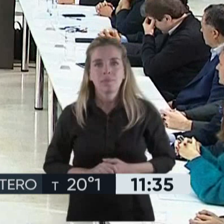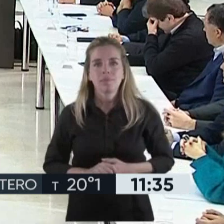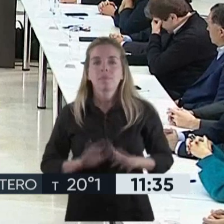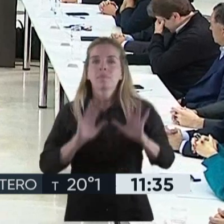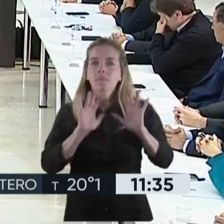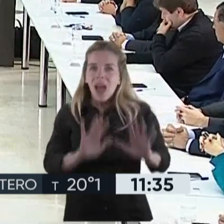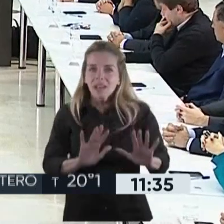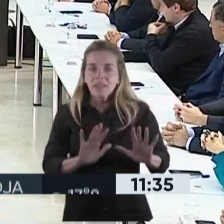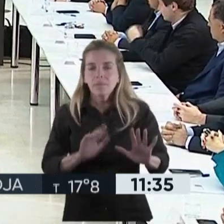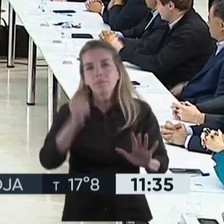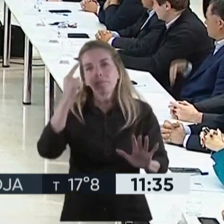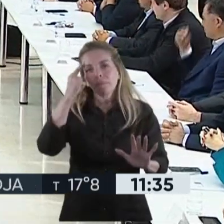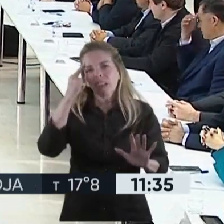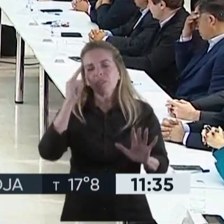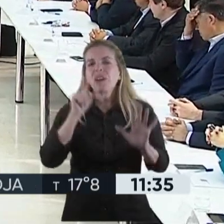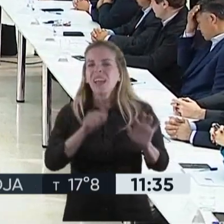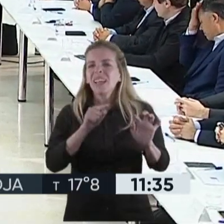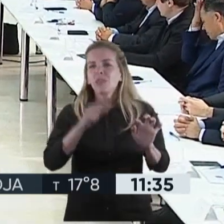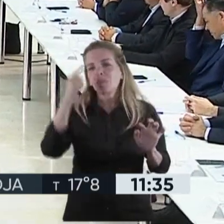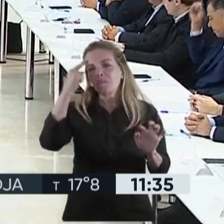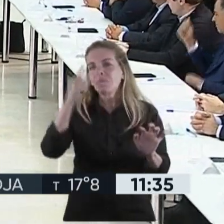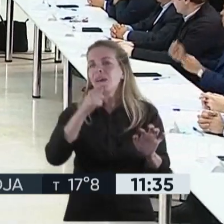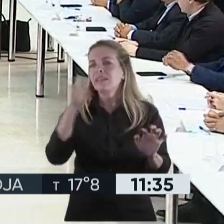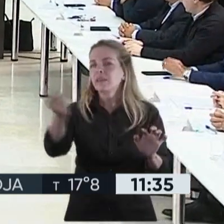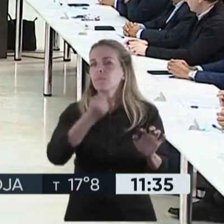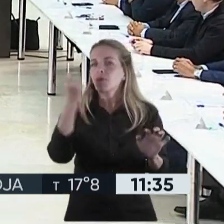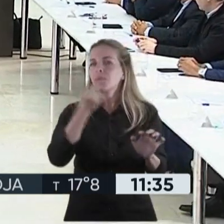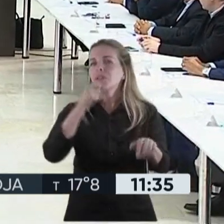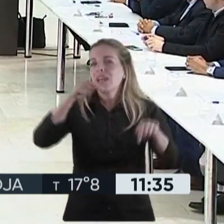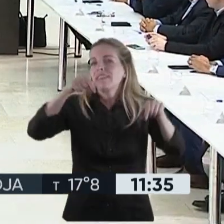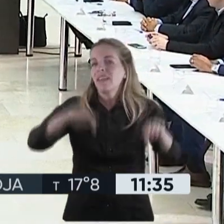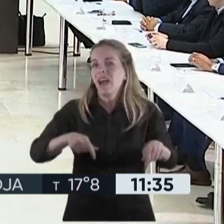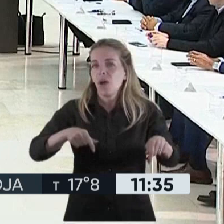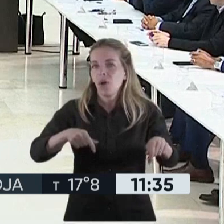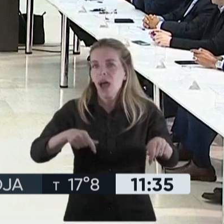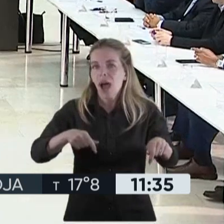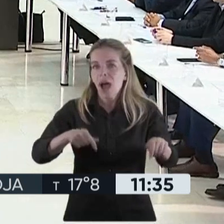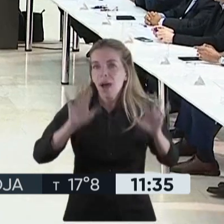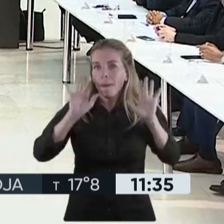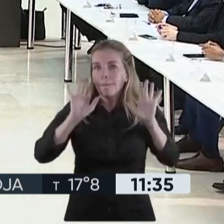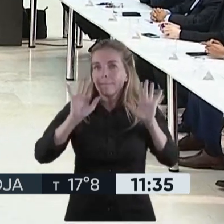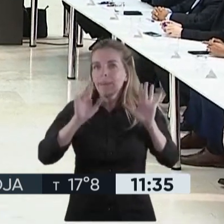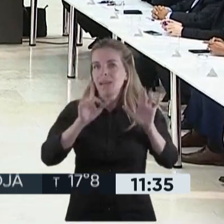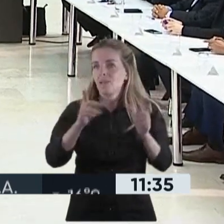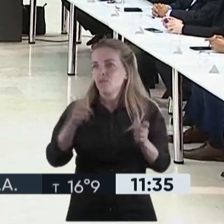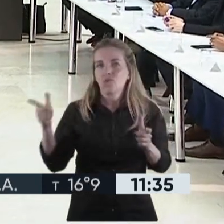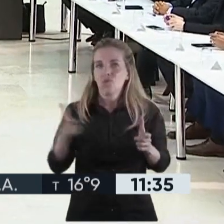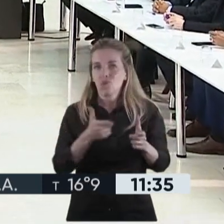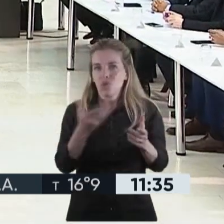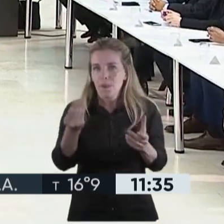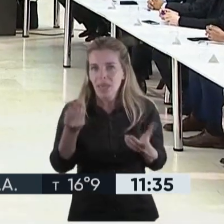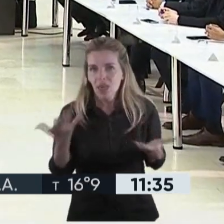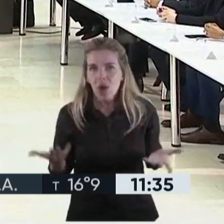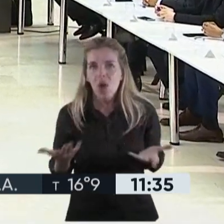Eso me parece que es importante en este momento, para que nadie tema que en